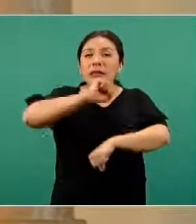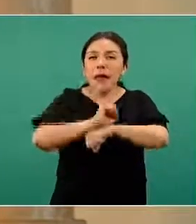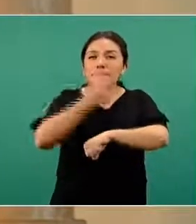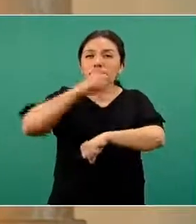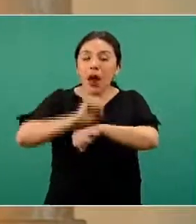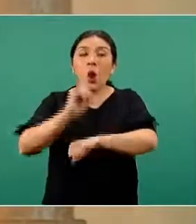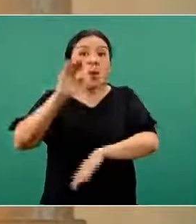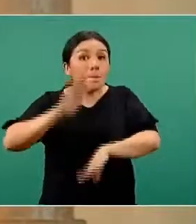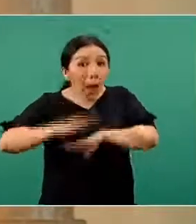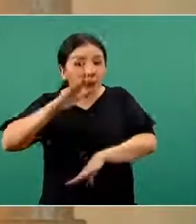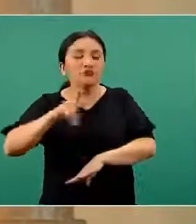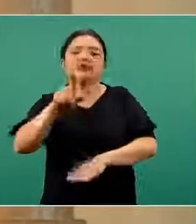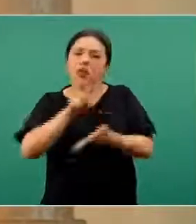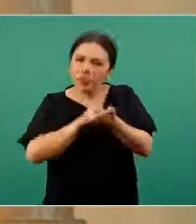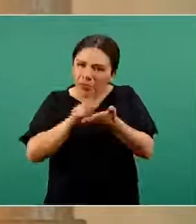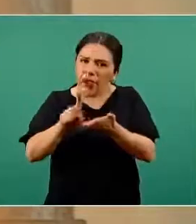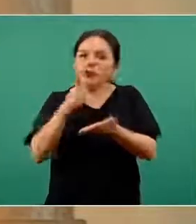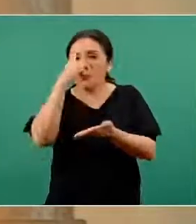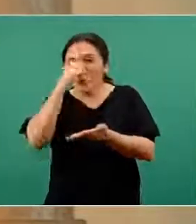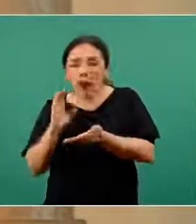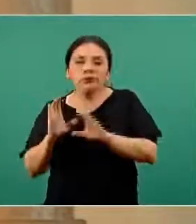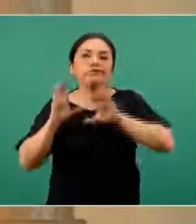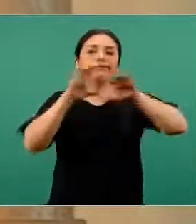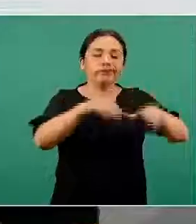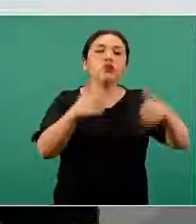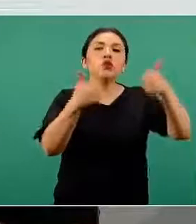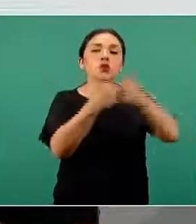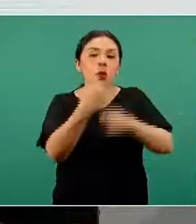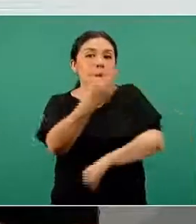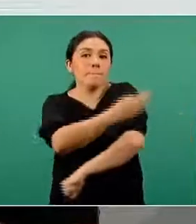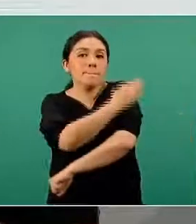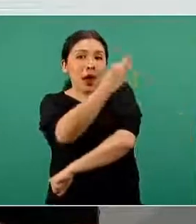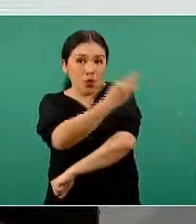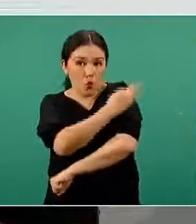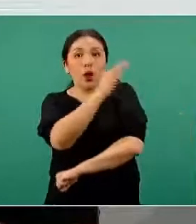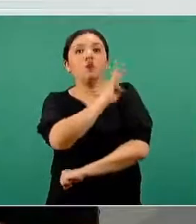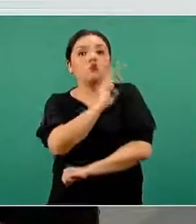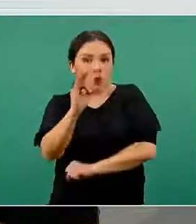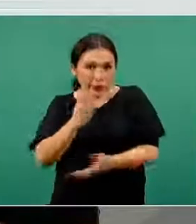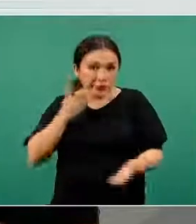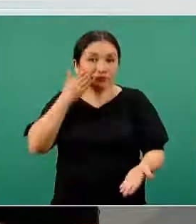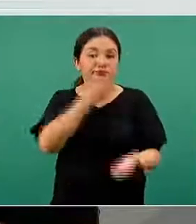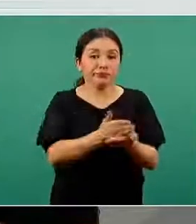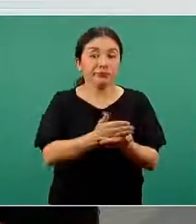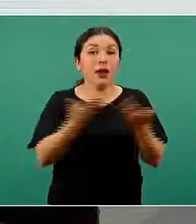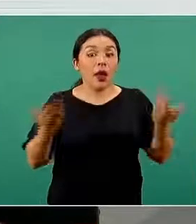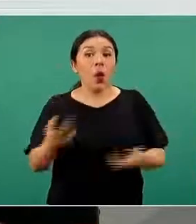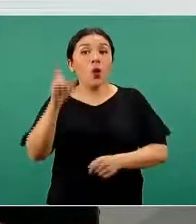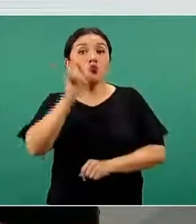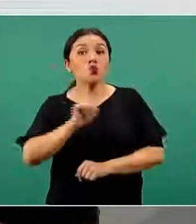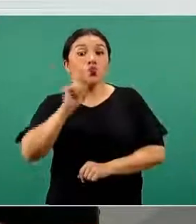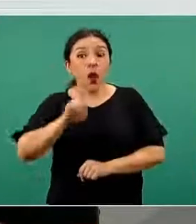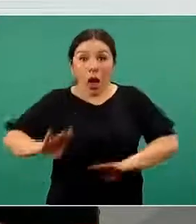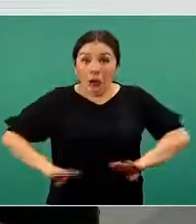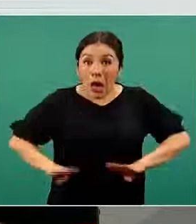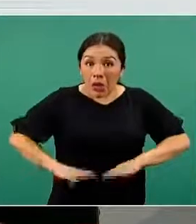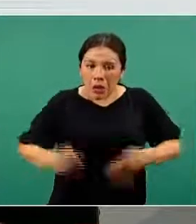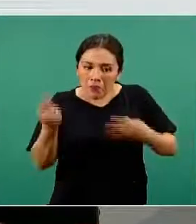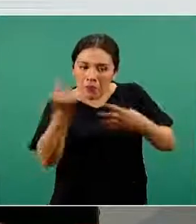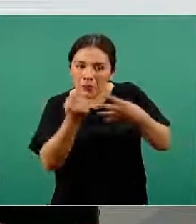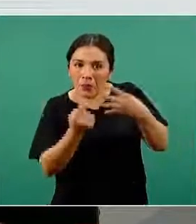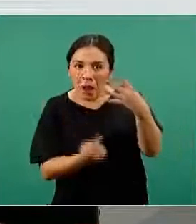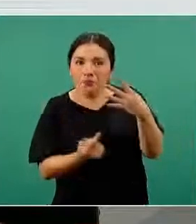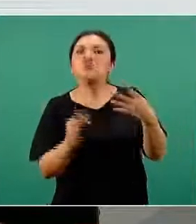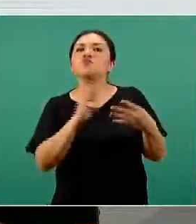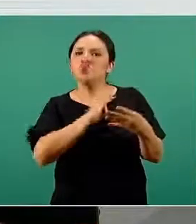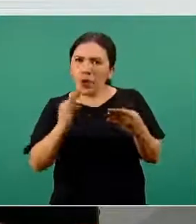que tienen derecho a acceder a la vacuna contra COVID-19. Las mujeres que cumplen con estas condiciones